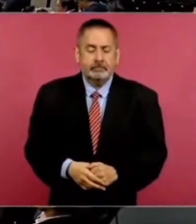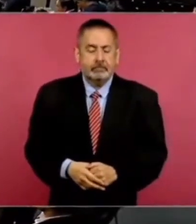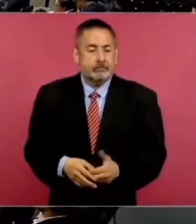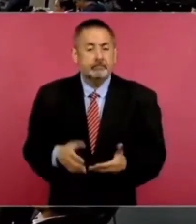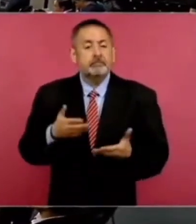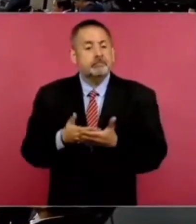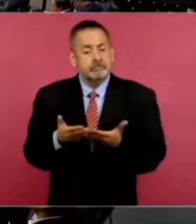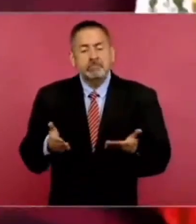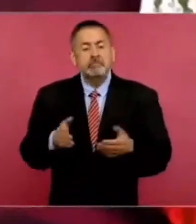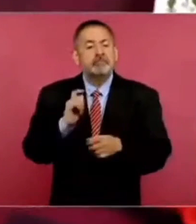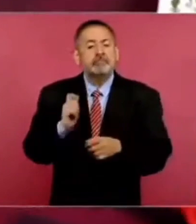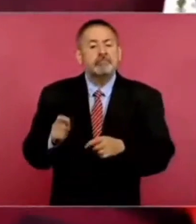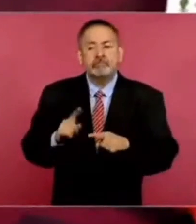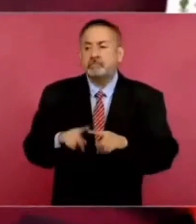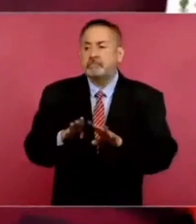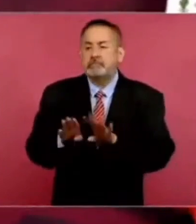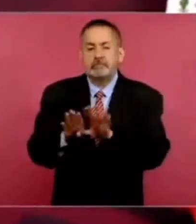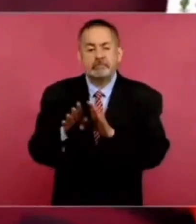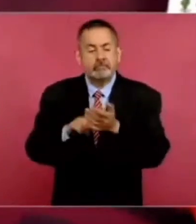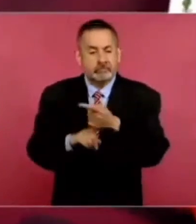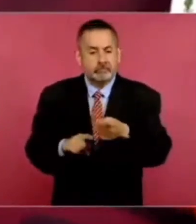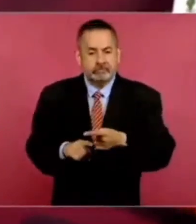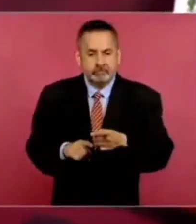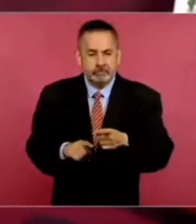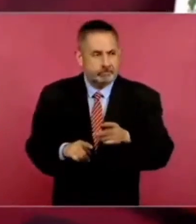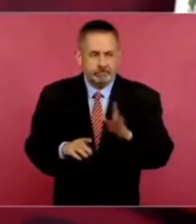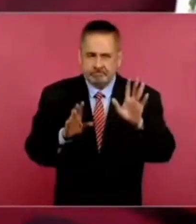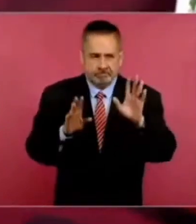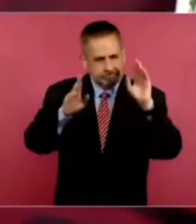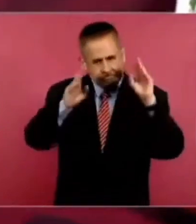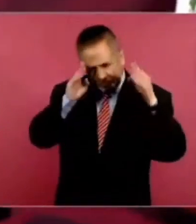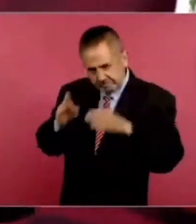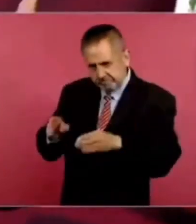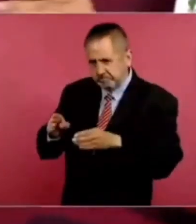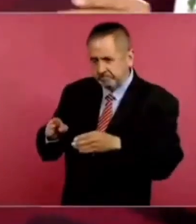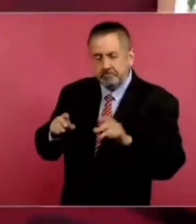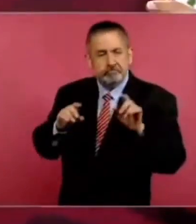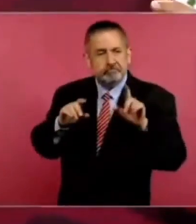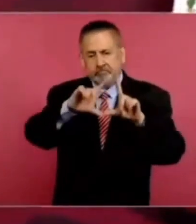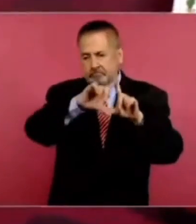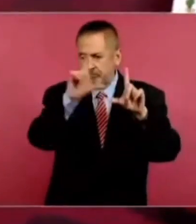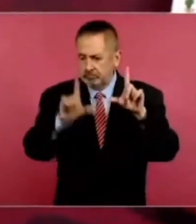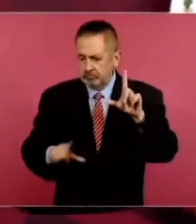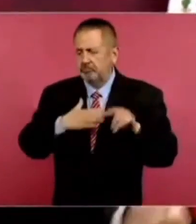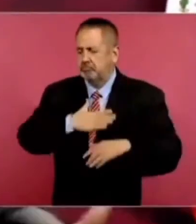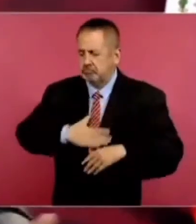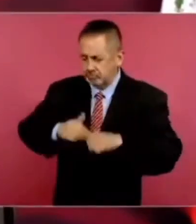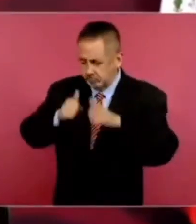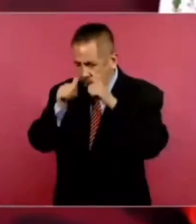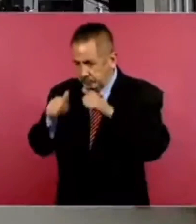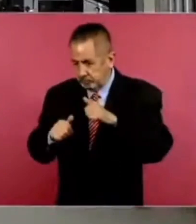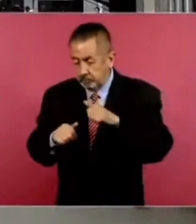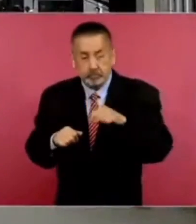ahora se le está haciendo justicia al sureste sin dejar de atender